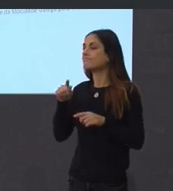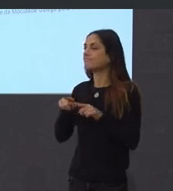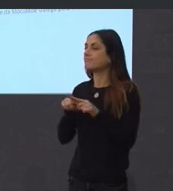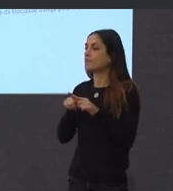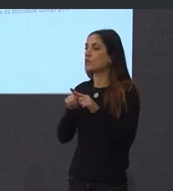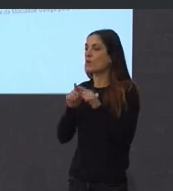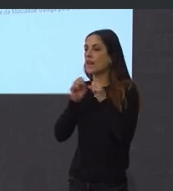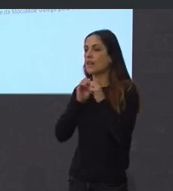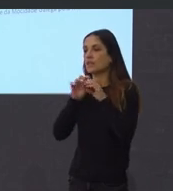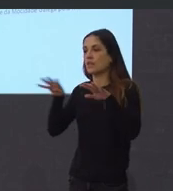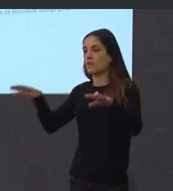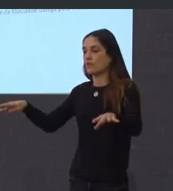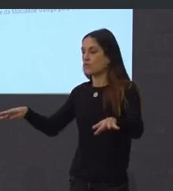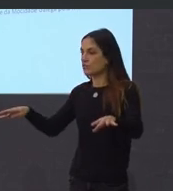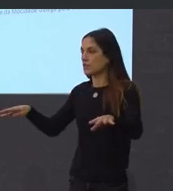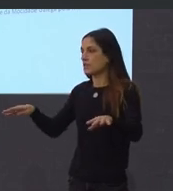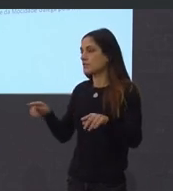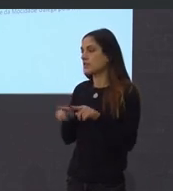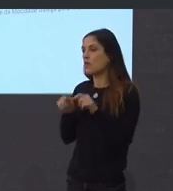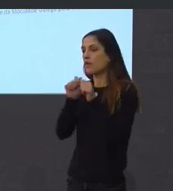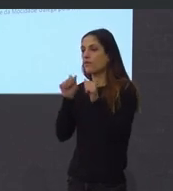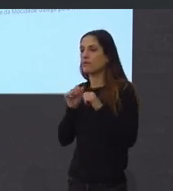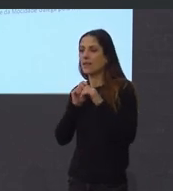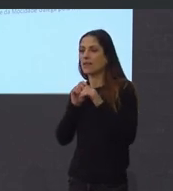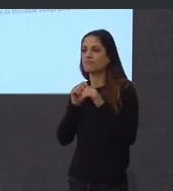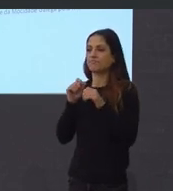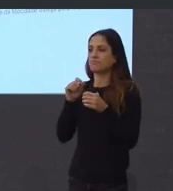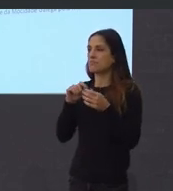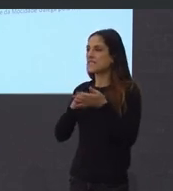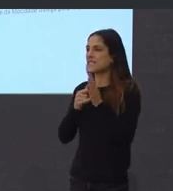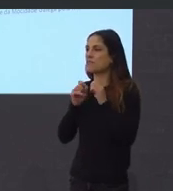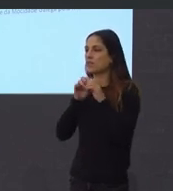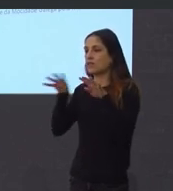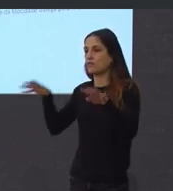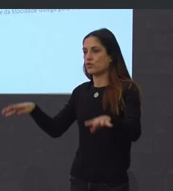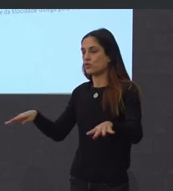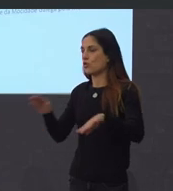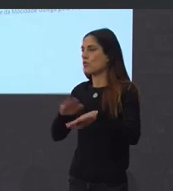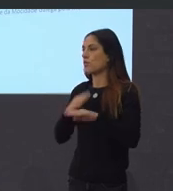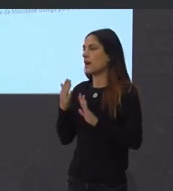difundir, funcionar como un medio de difusión, como un altofalante